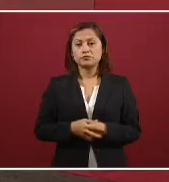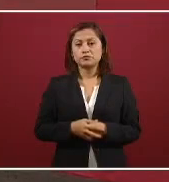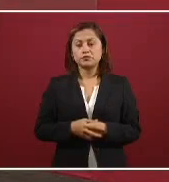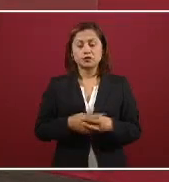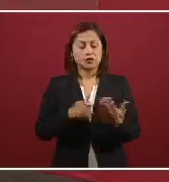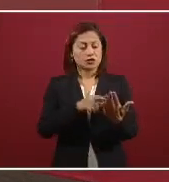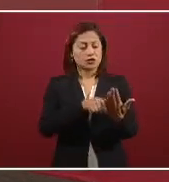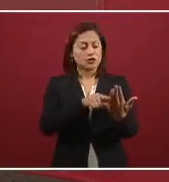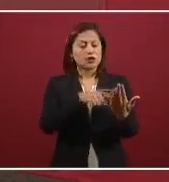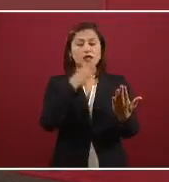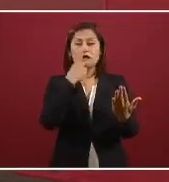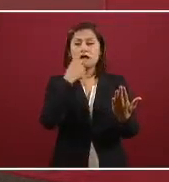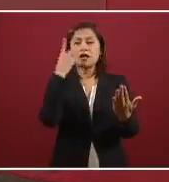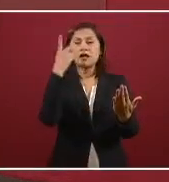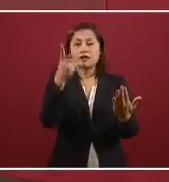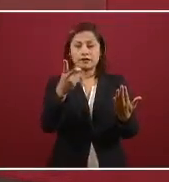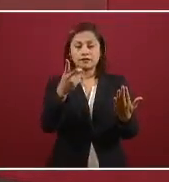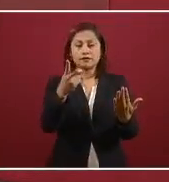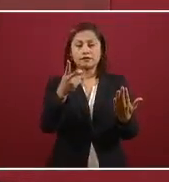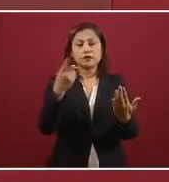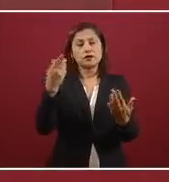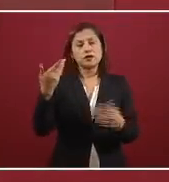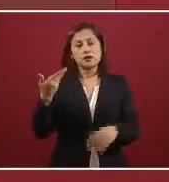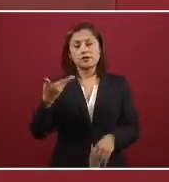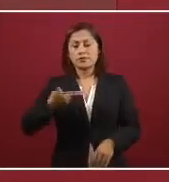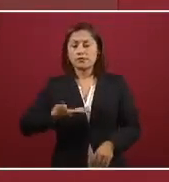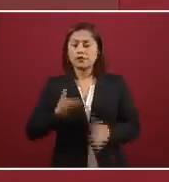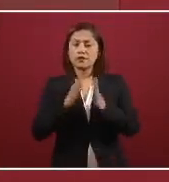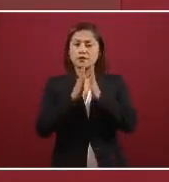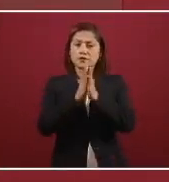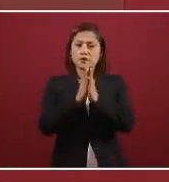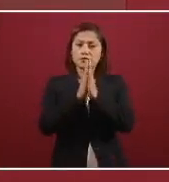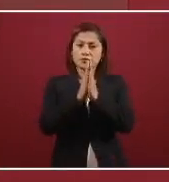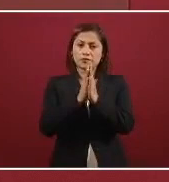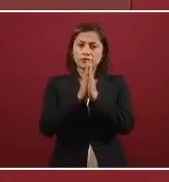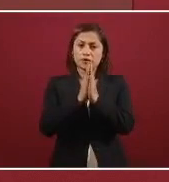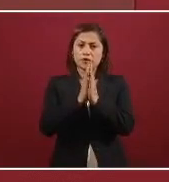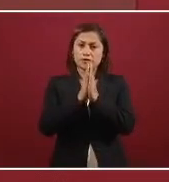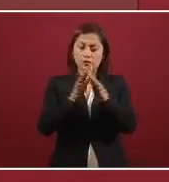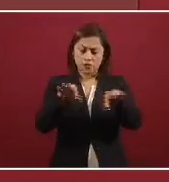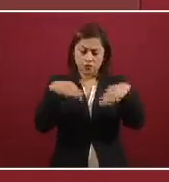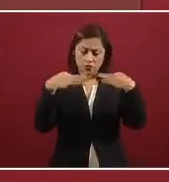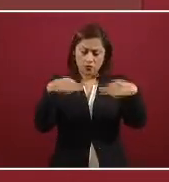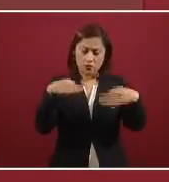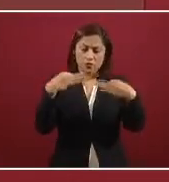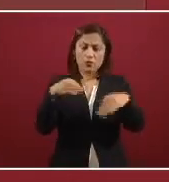Dice textualmente: solicito amablemente me proporcione el estudio o el documento